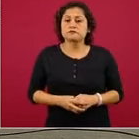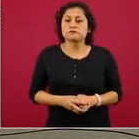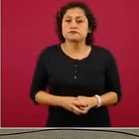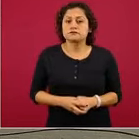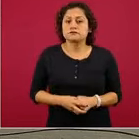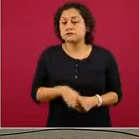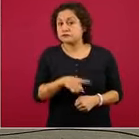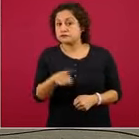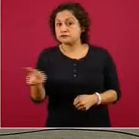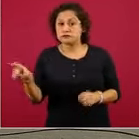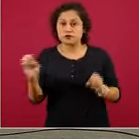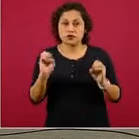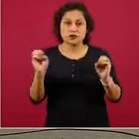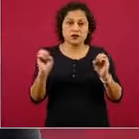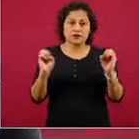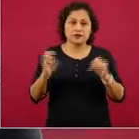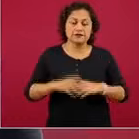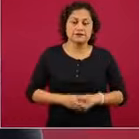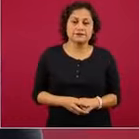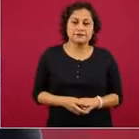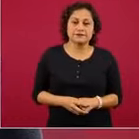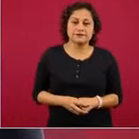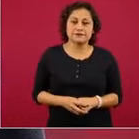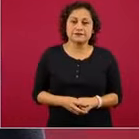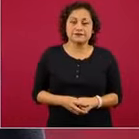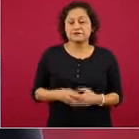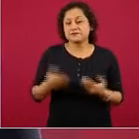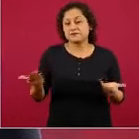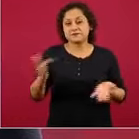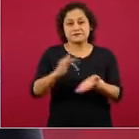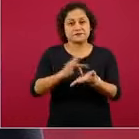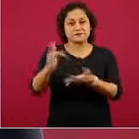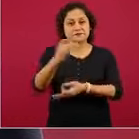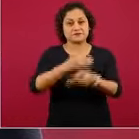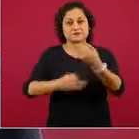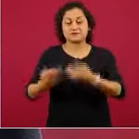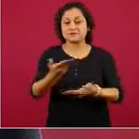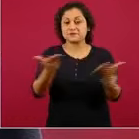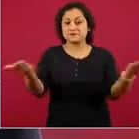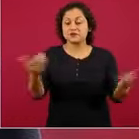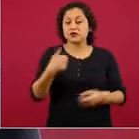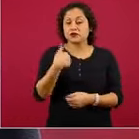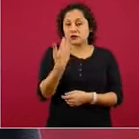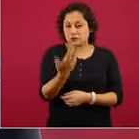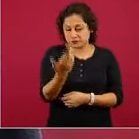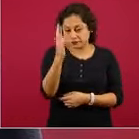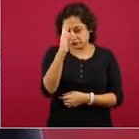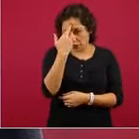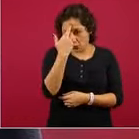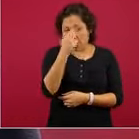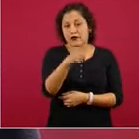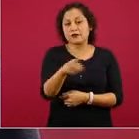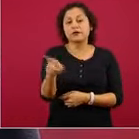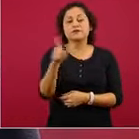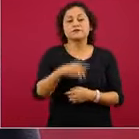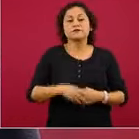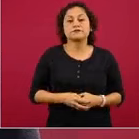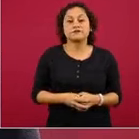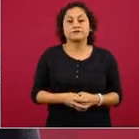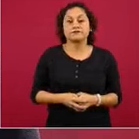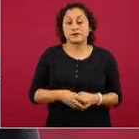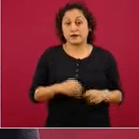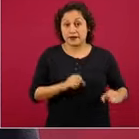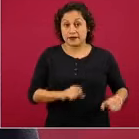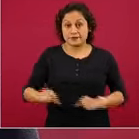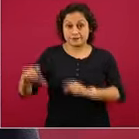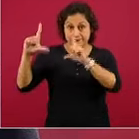Si no, bueno, pues entonces agradecemos a todos. Les recordamos, por favor, a la población, como ustedes pueden ver en las gráficas que